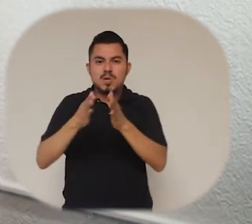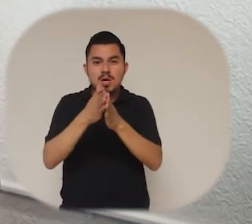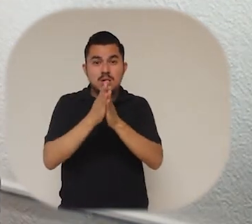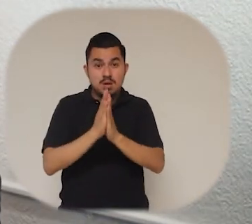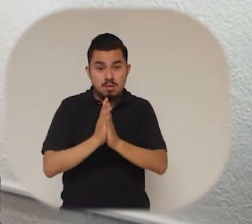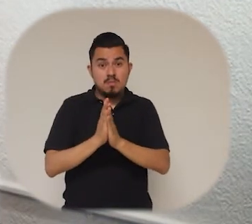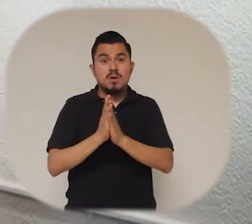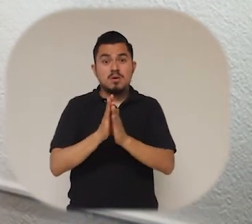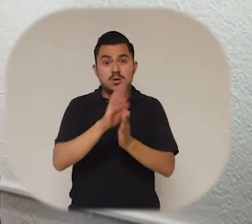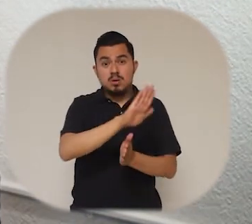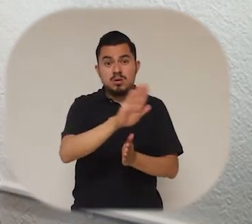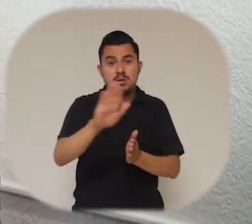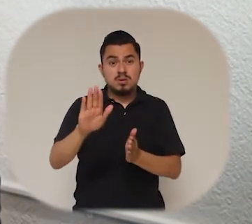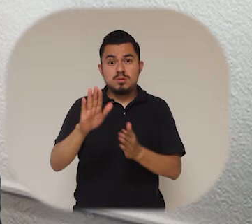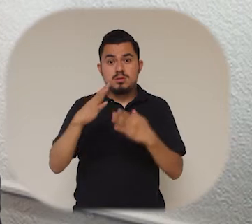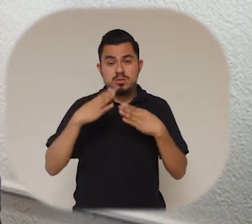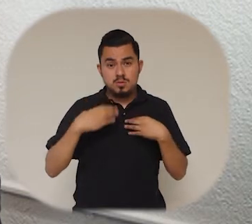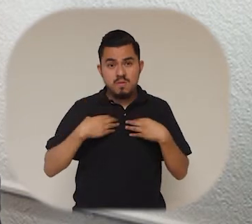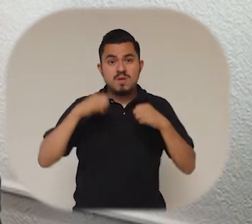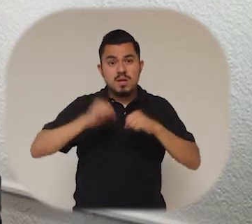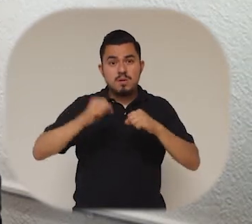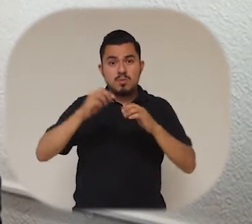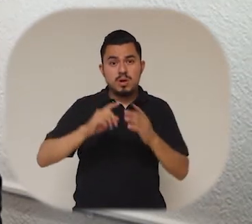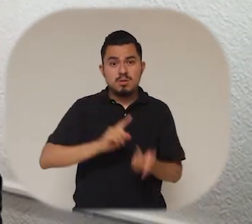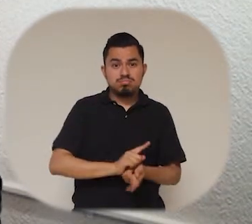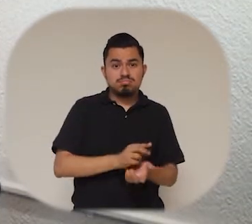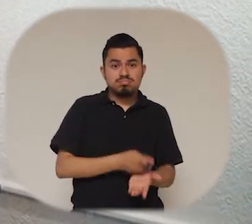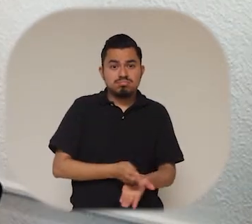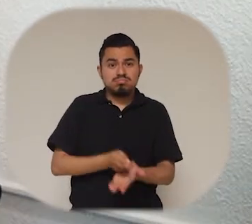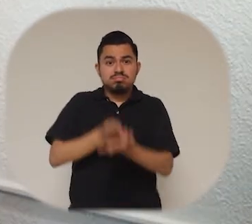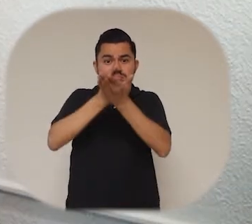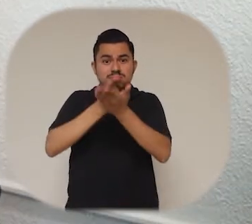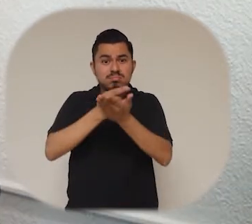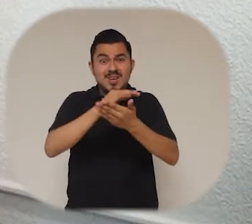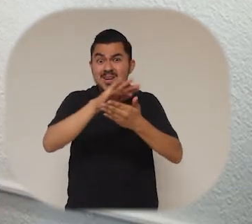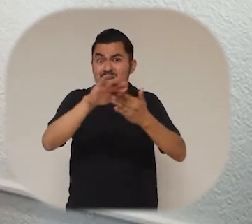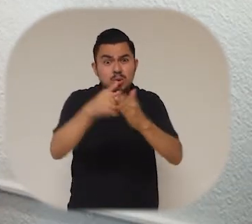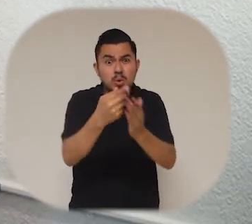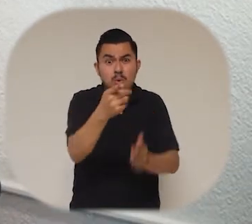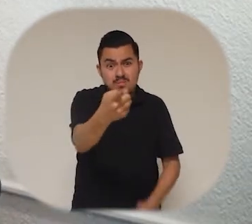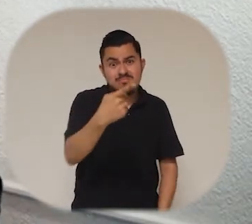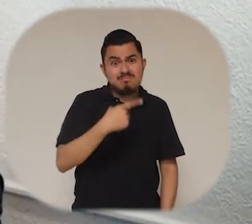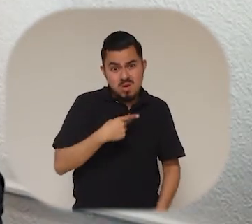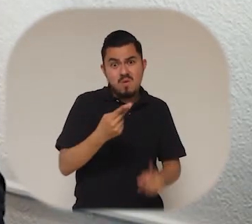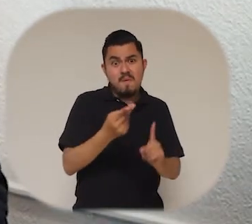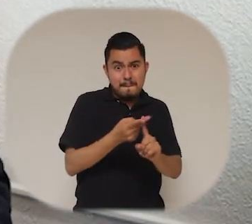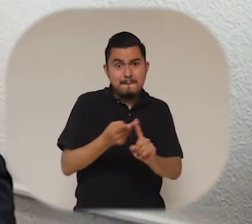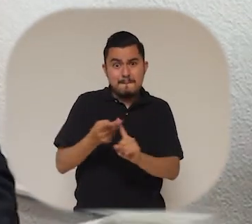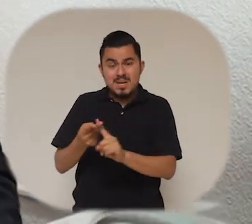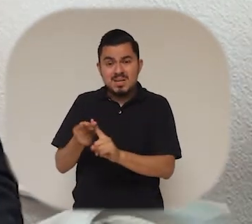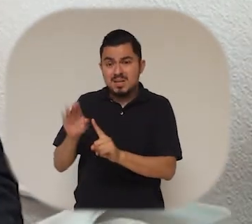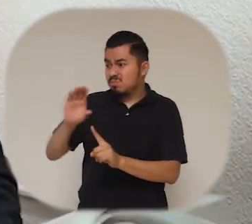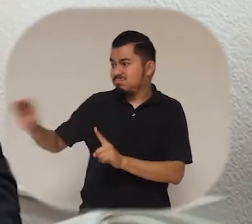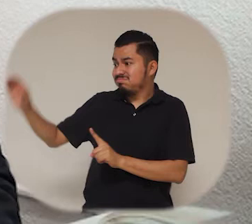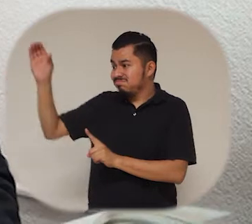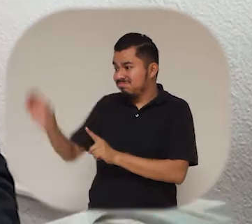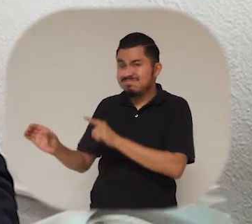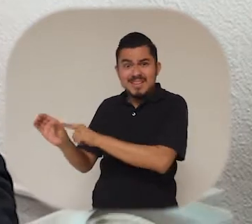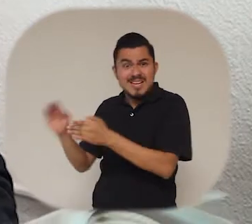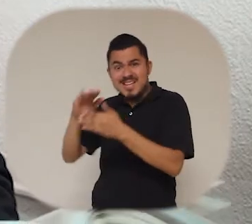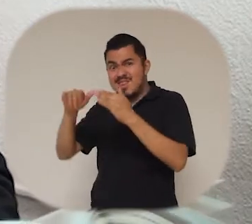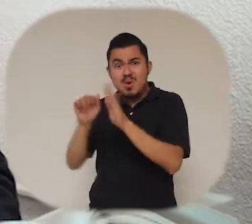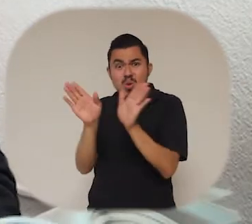en ustedes. Todos los pecados, entregando Él su cuerpo en la cruz, derramando su sangre en la cruz, todo esto